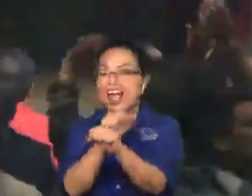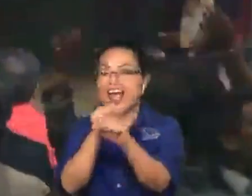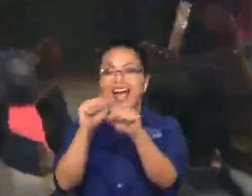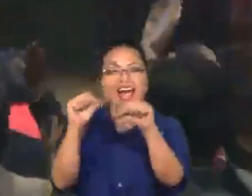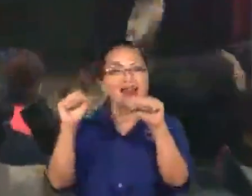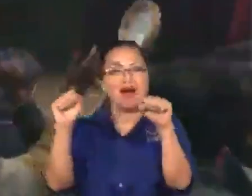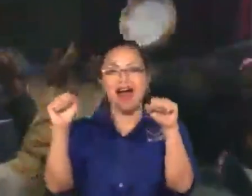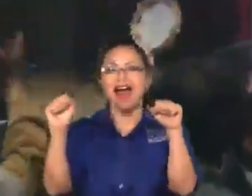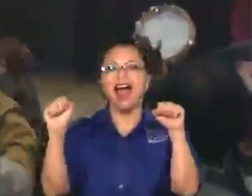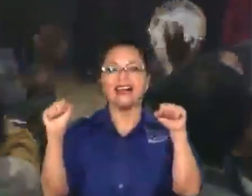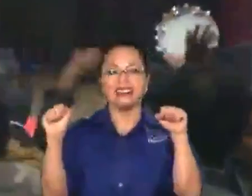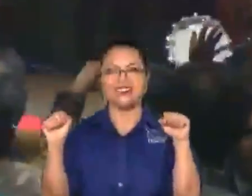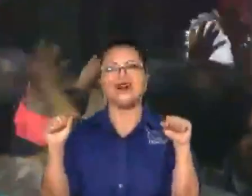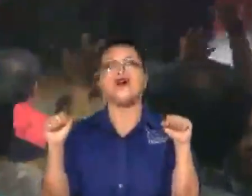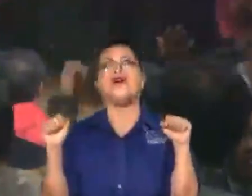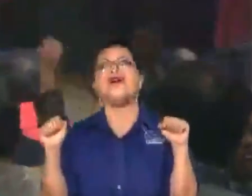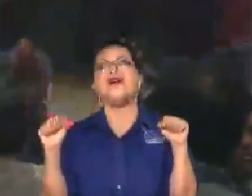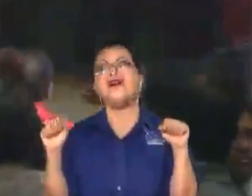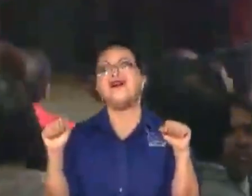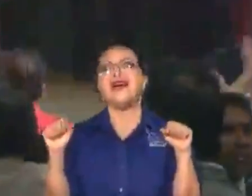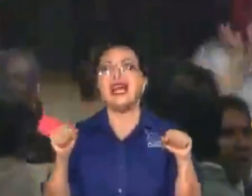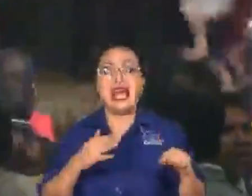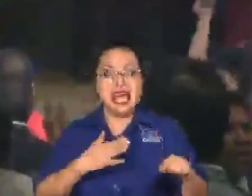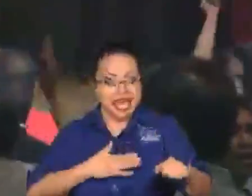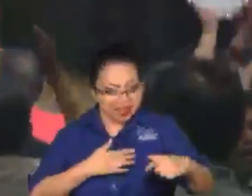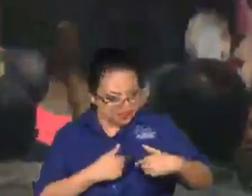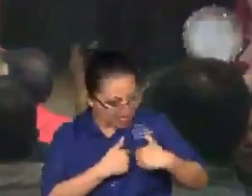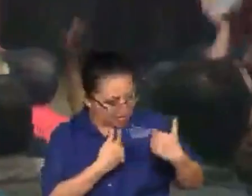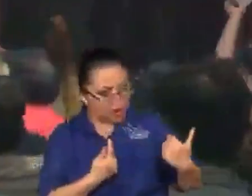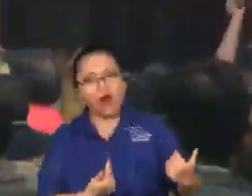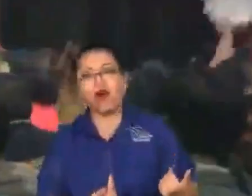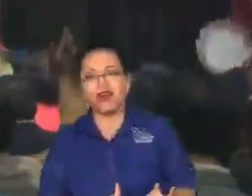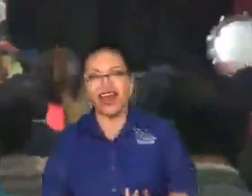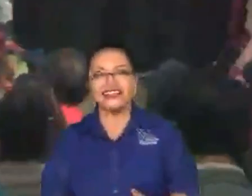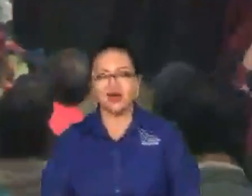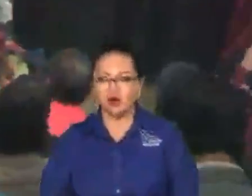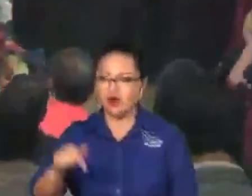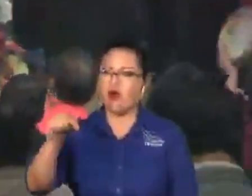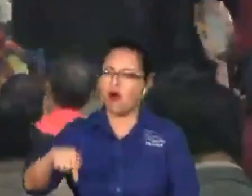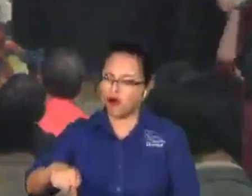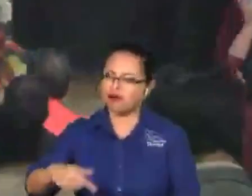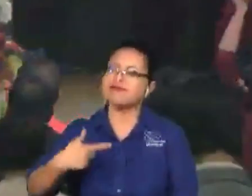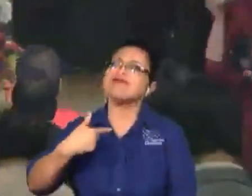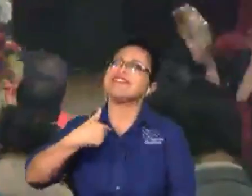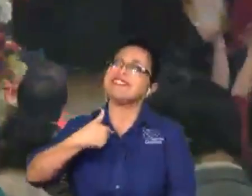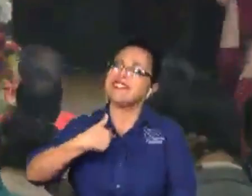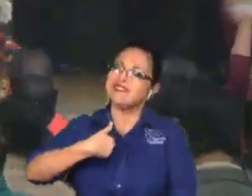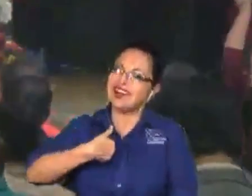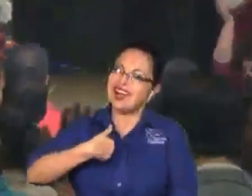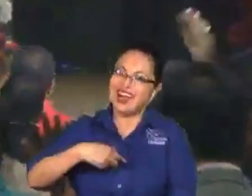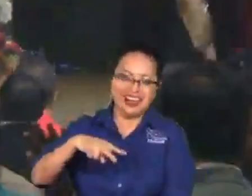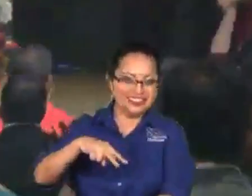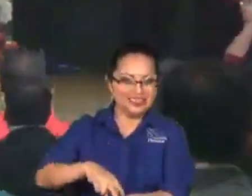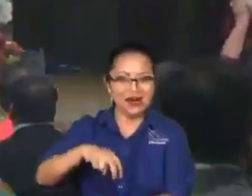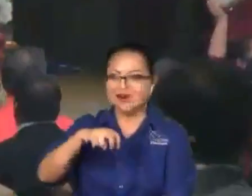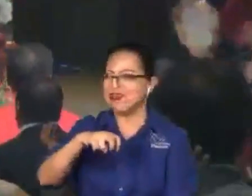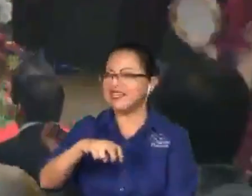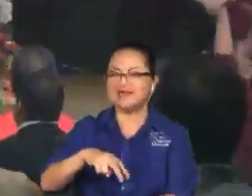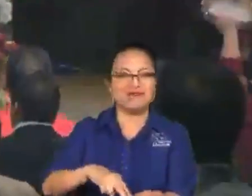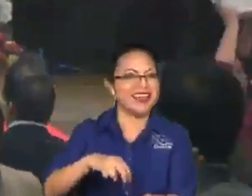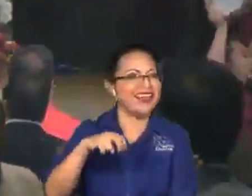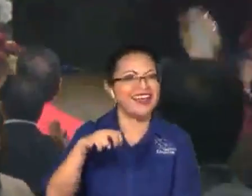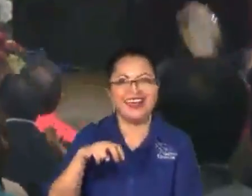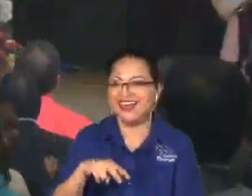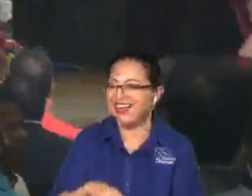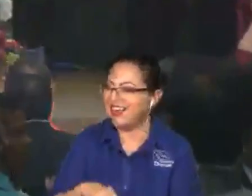es salvación en mi corazón. Hoy levanto